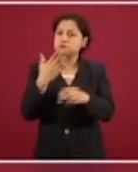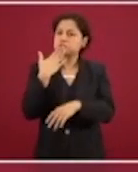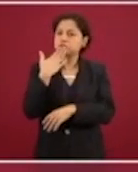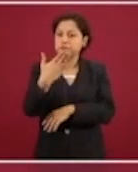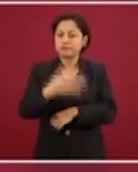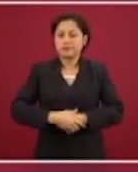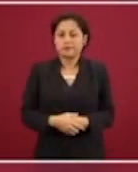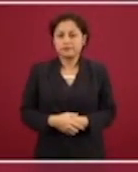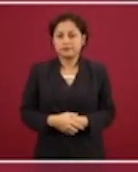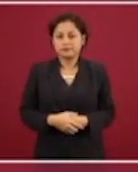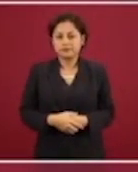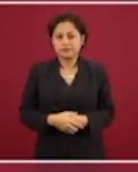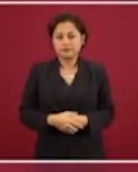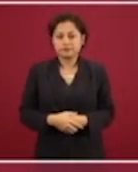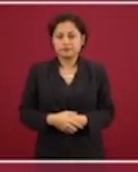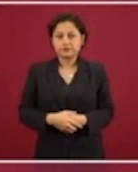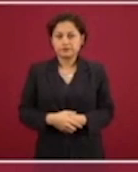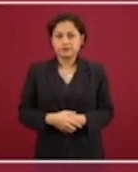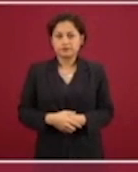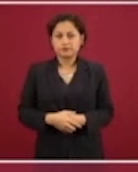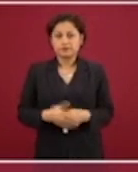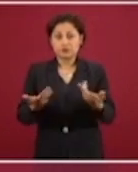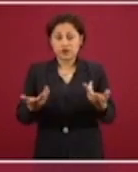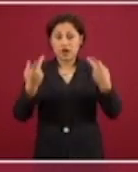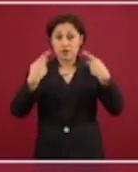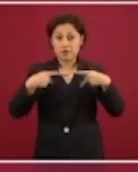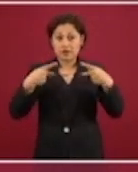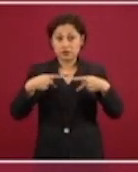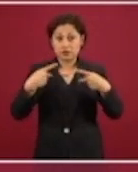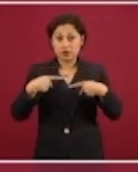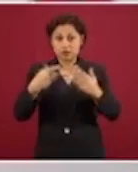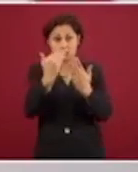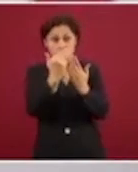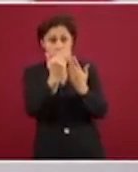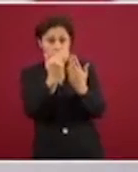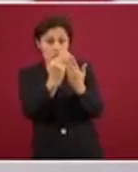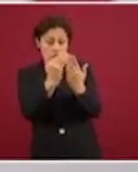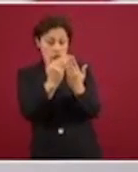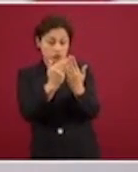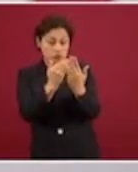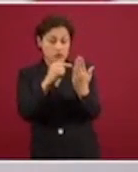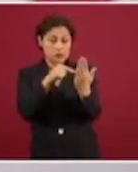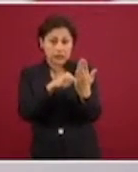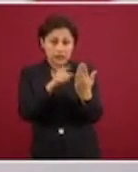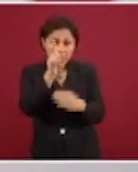el que el pueblo esté cumpliendo al pie de la letra las recomendaciones.